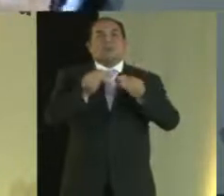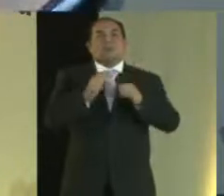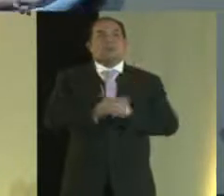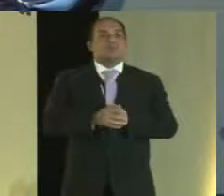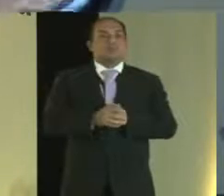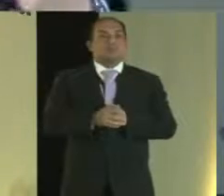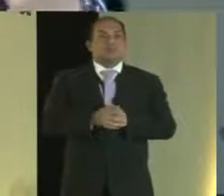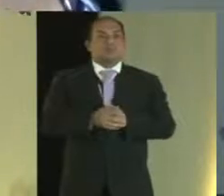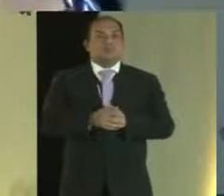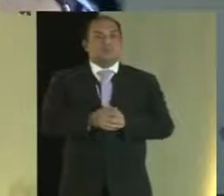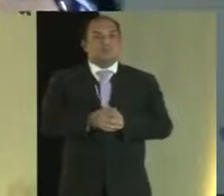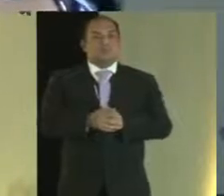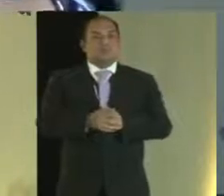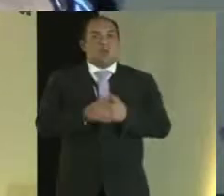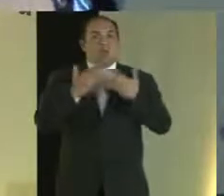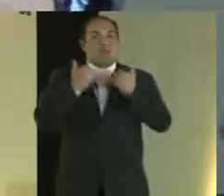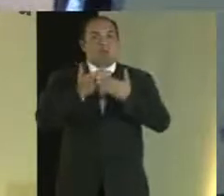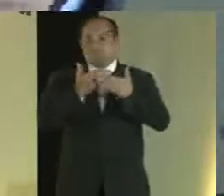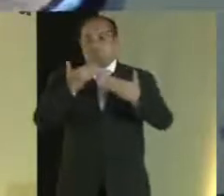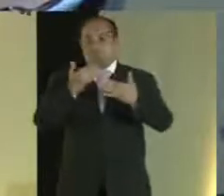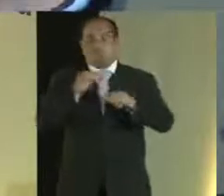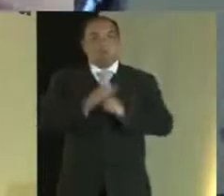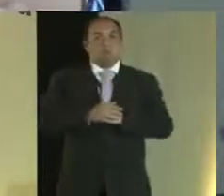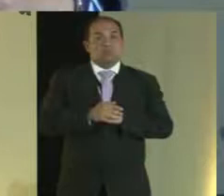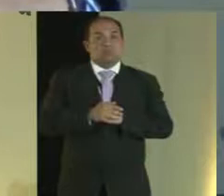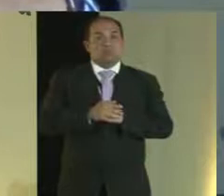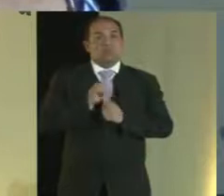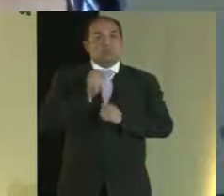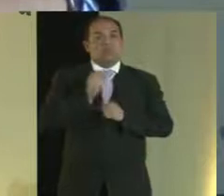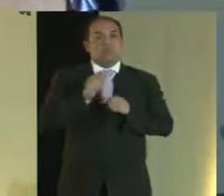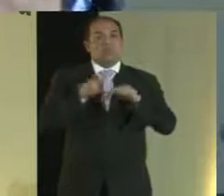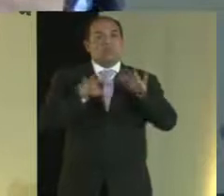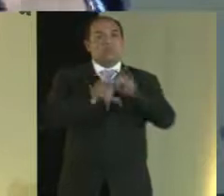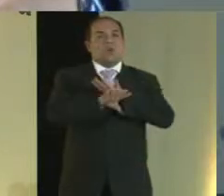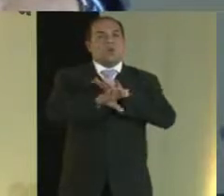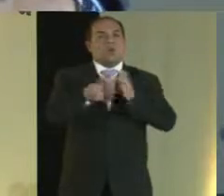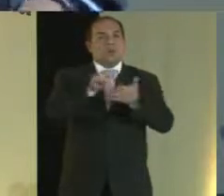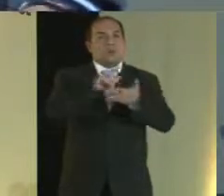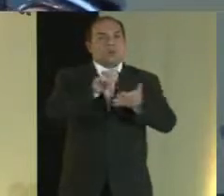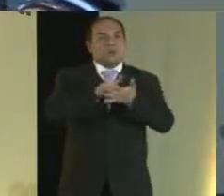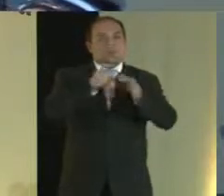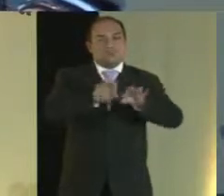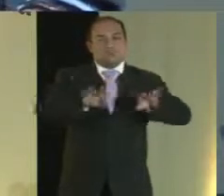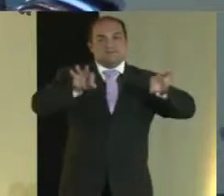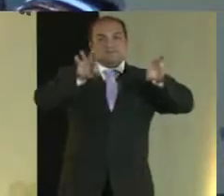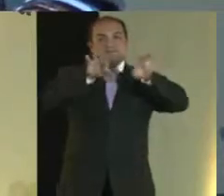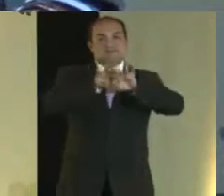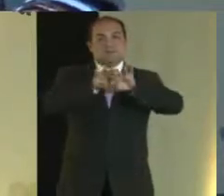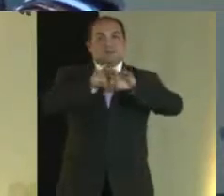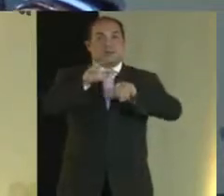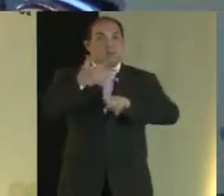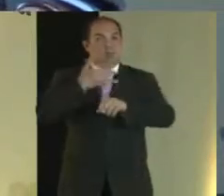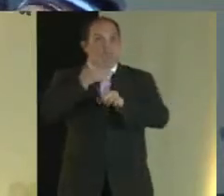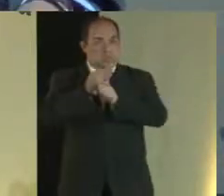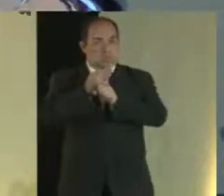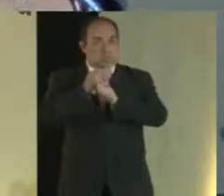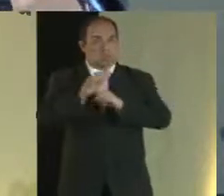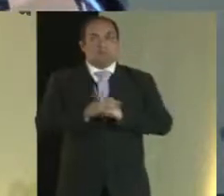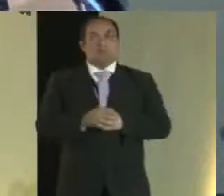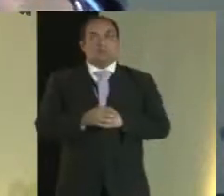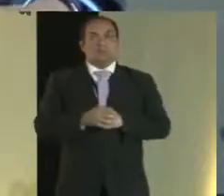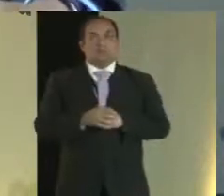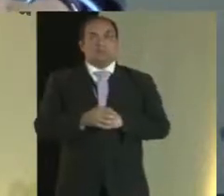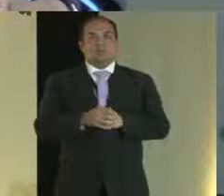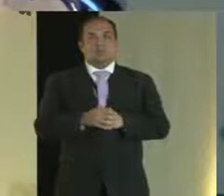renovadora, inédita. Es una reforma laboral muy importante la que se ha llevado a cabo.